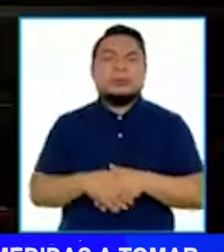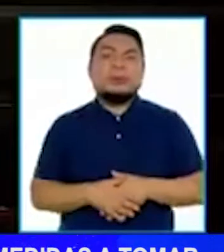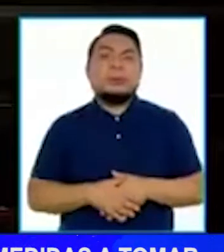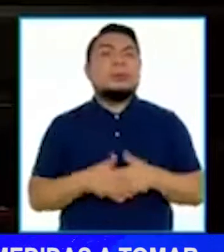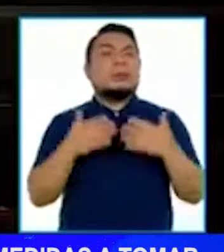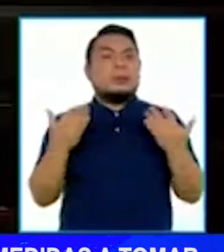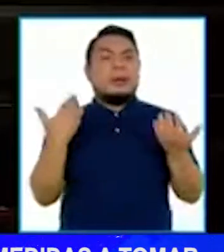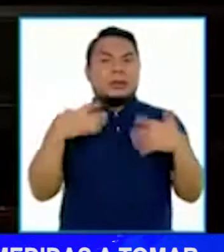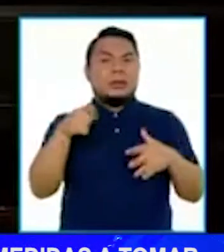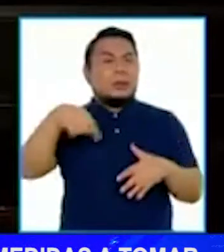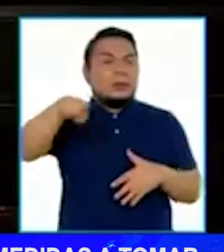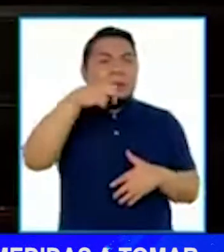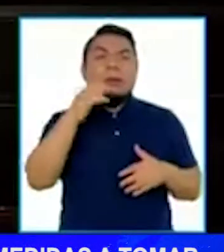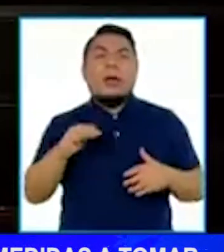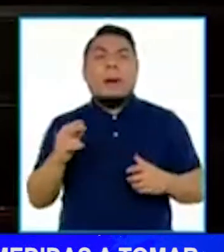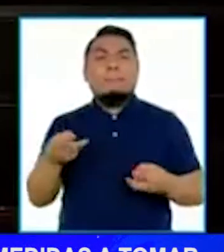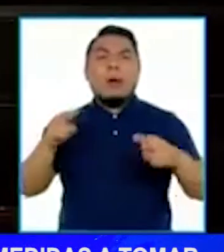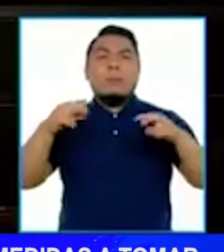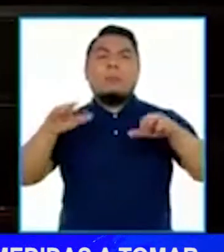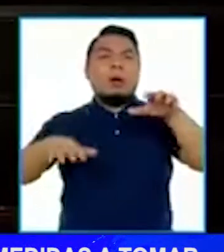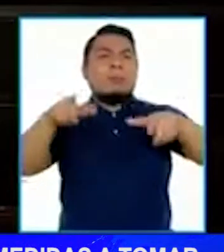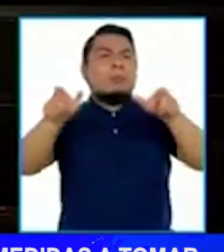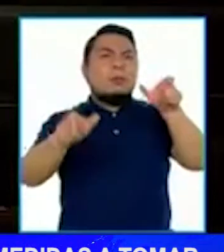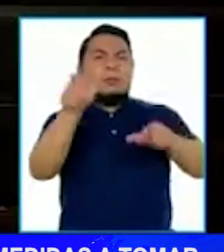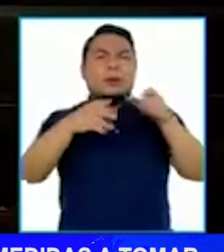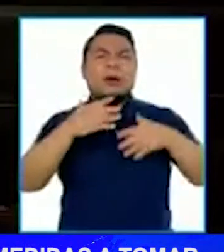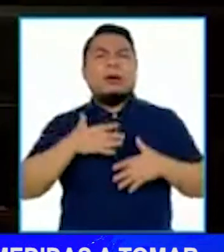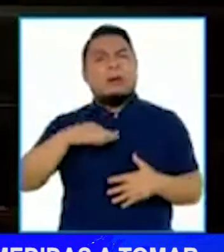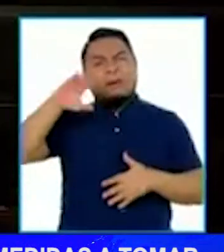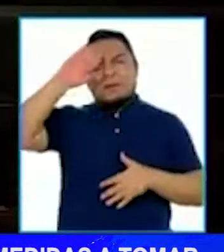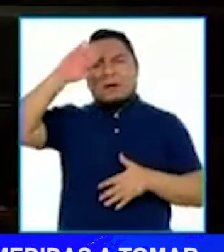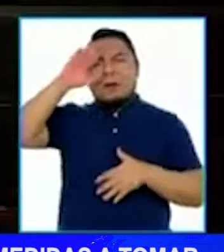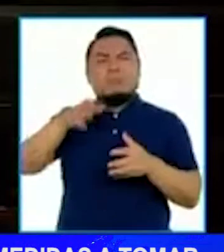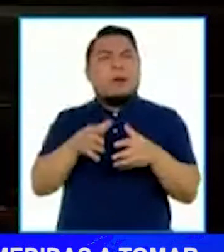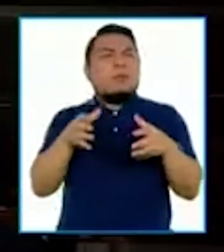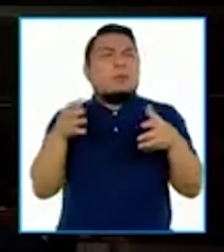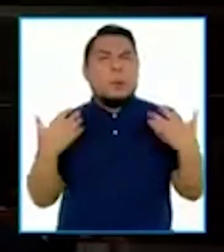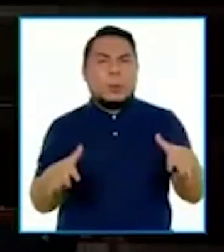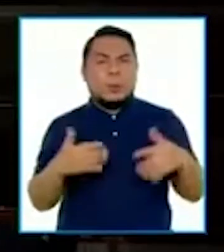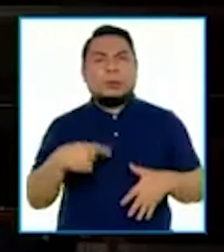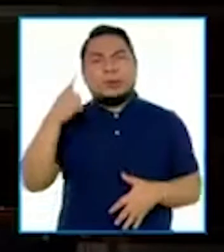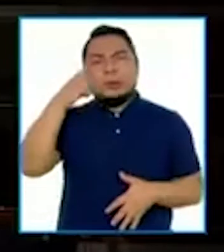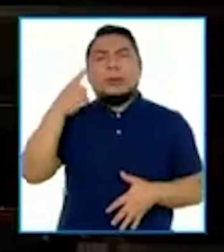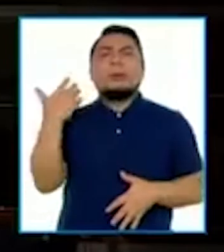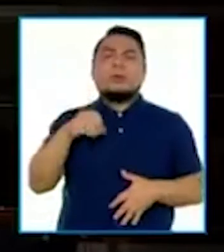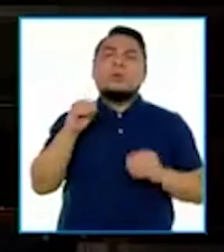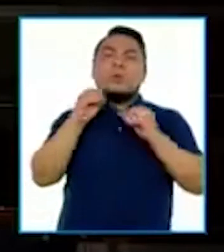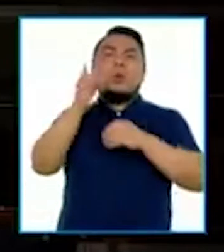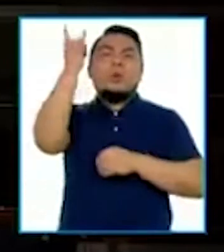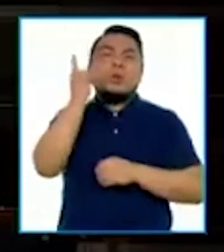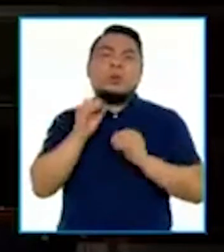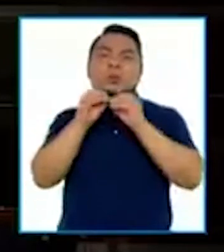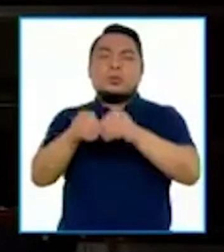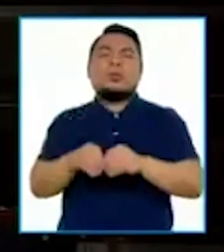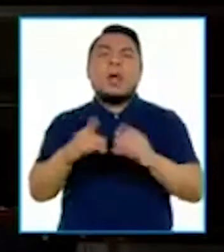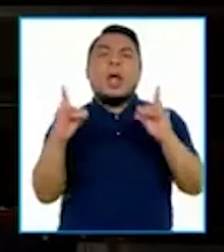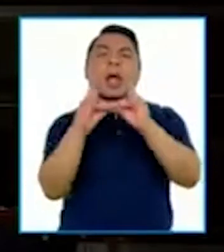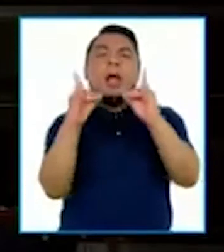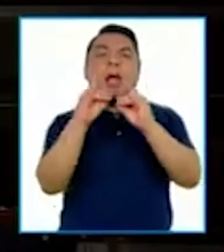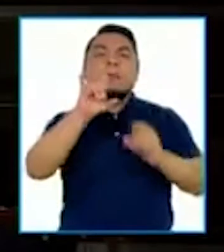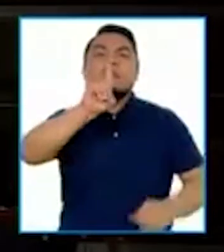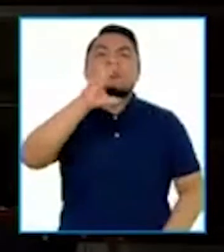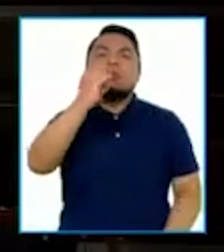el significativo aumento de casos positivos, estamos ampliando el número de camas UCI. Se